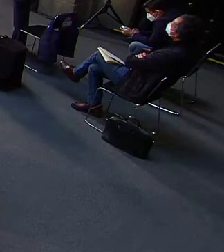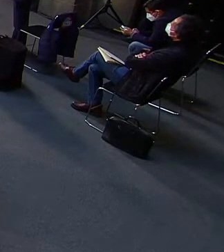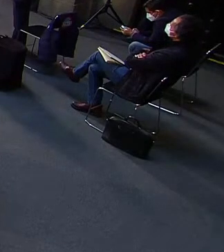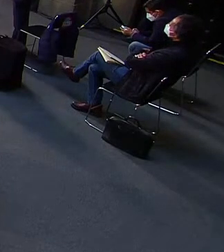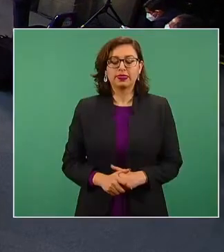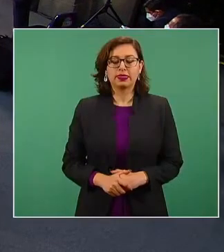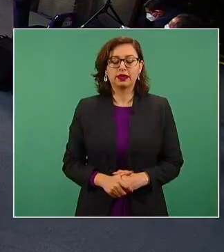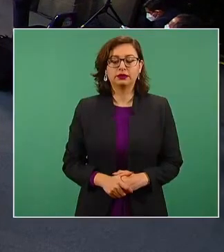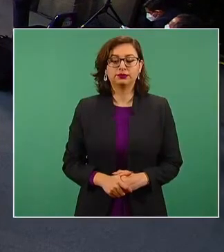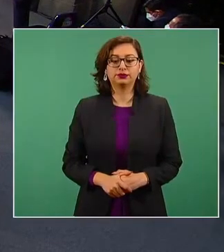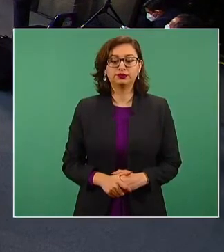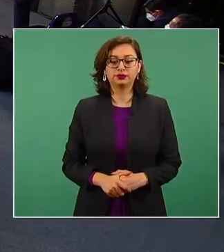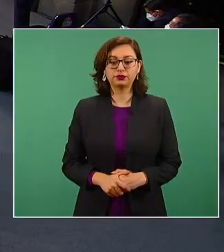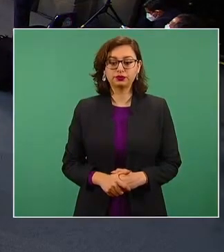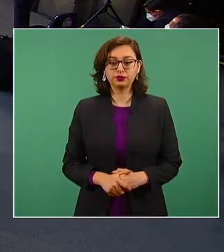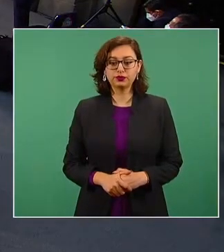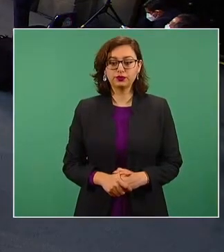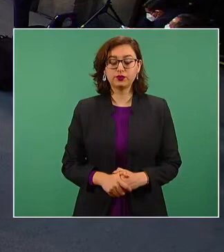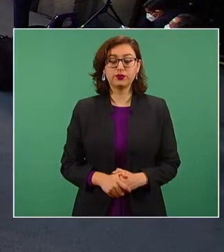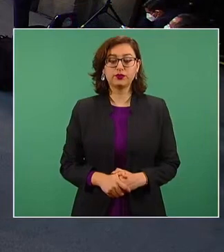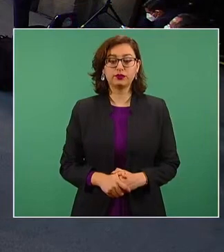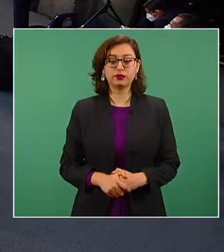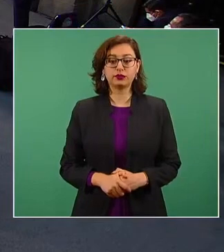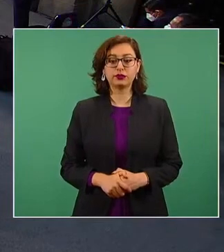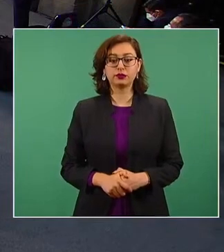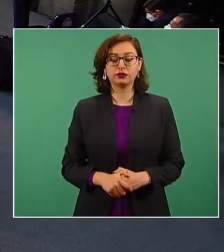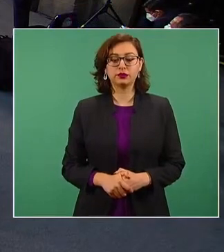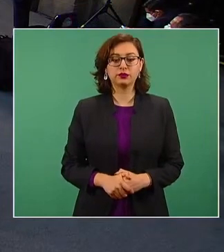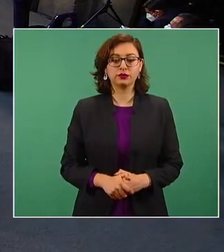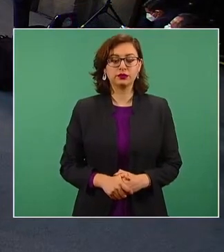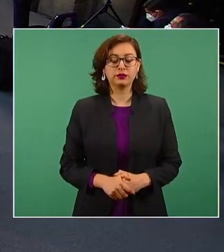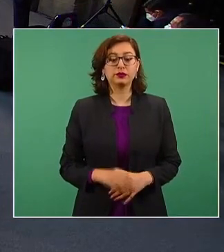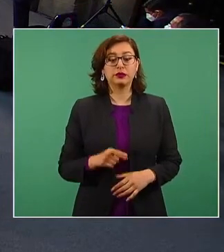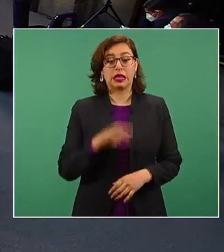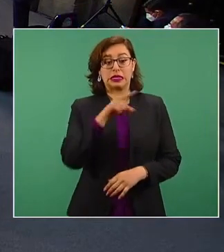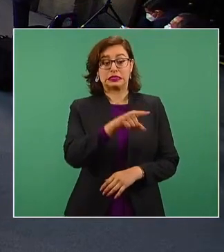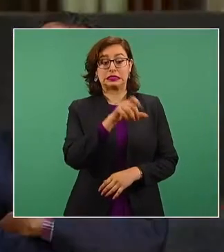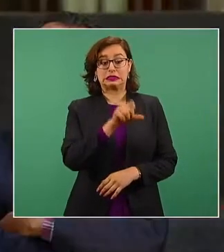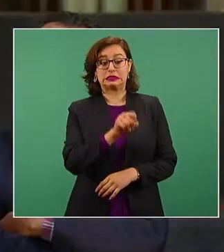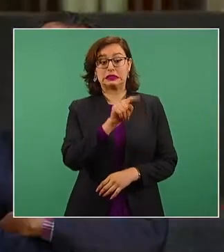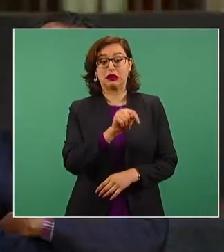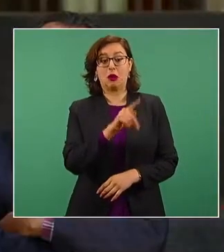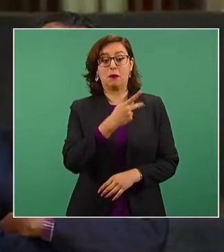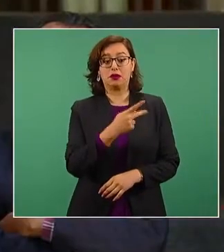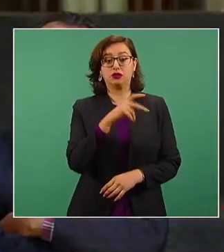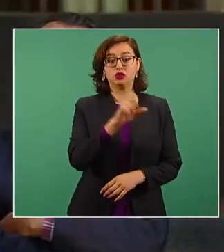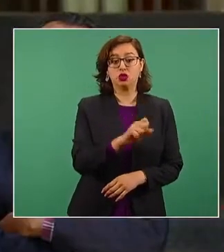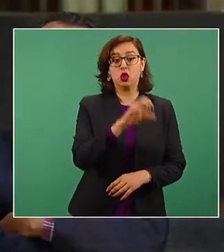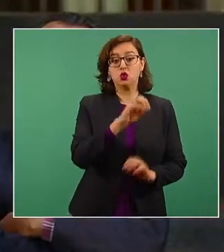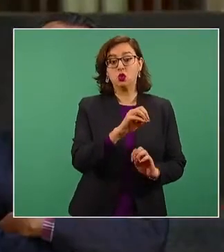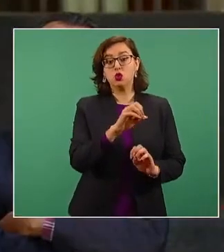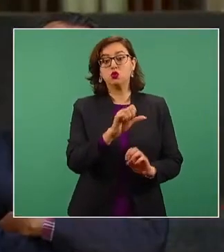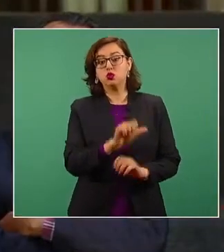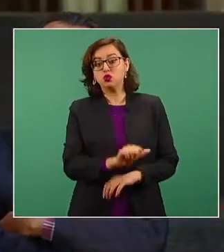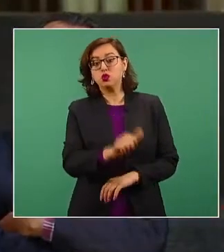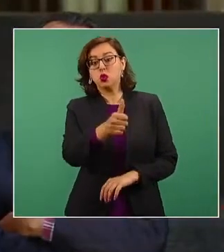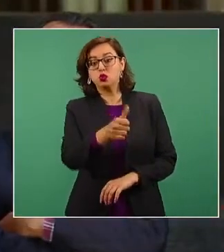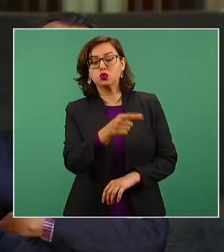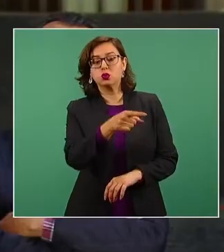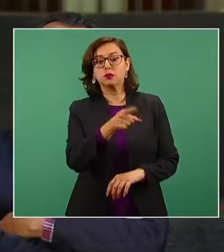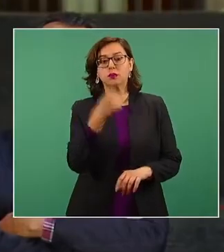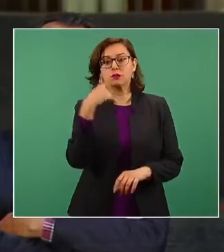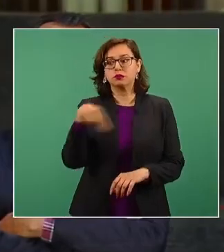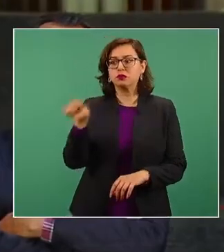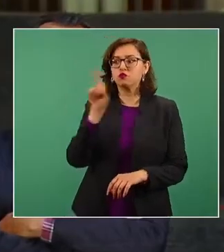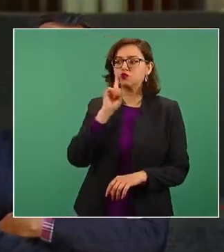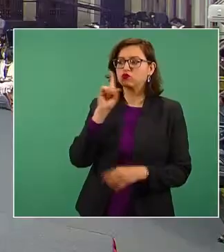gobierno federal por las secretarías, en este caso por la Secretaría del Trabajo o alguna otra, para poder atender este tema?